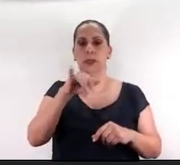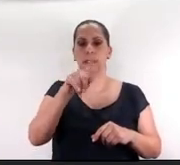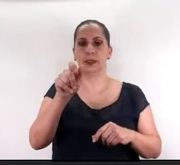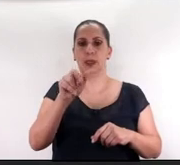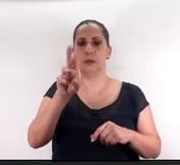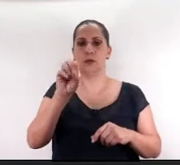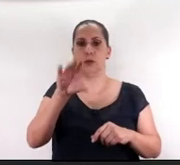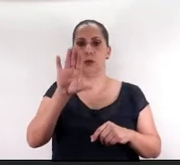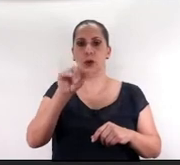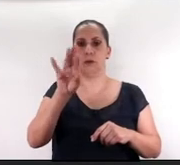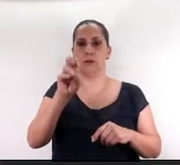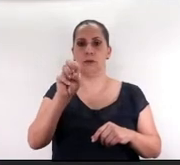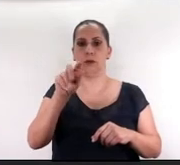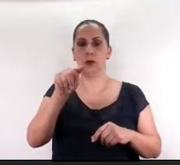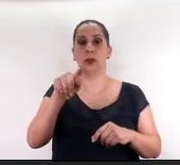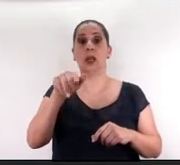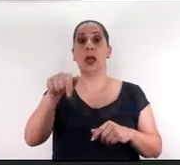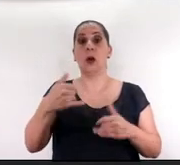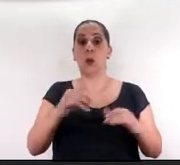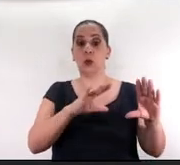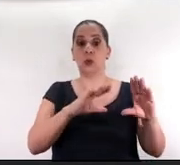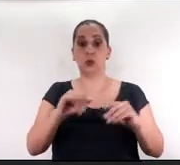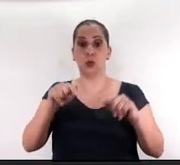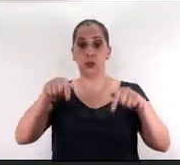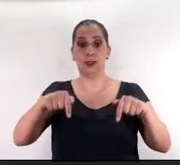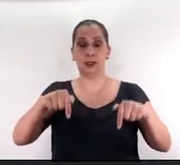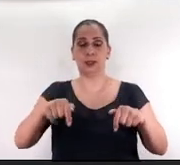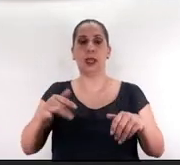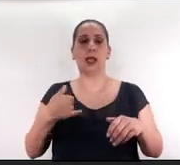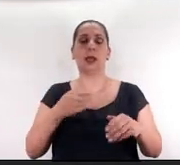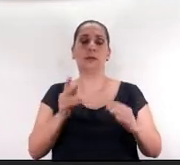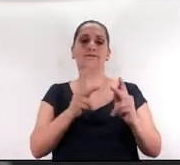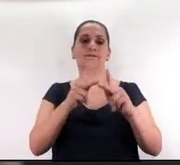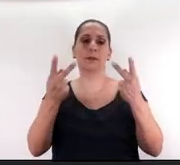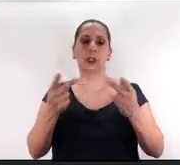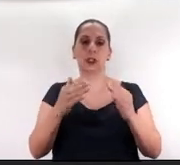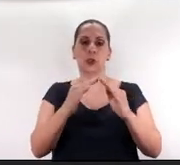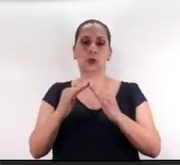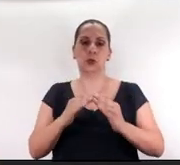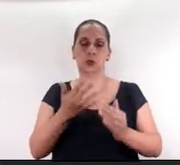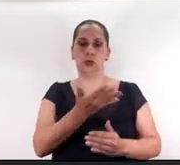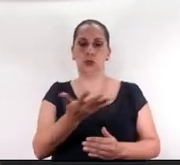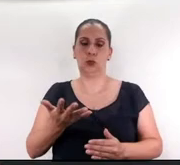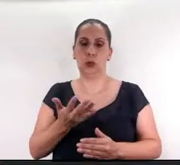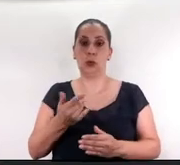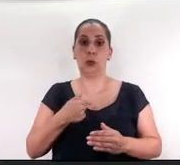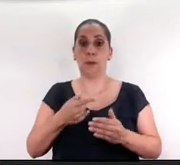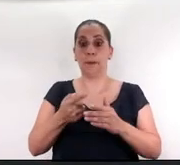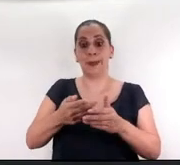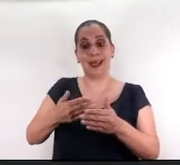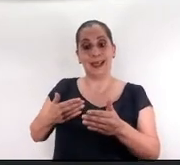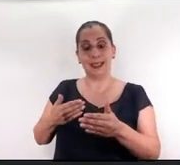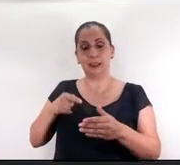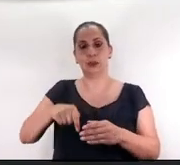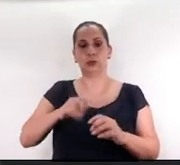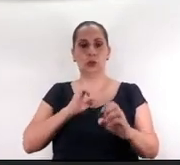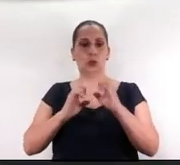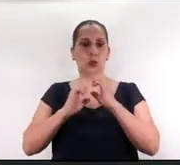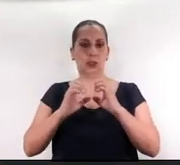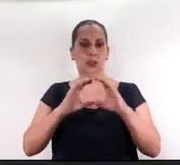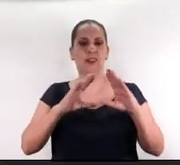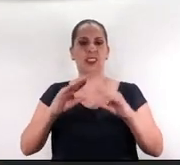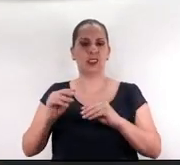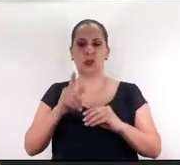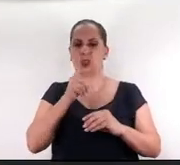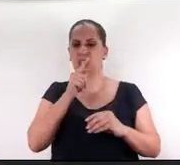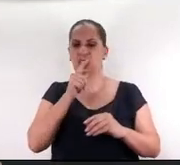aquí en el auditorio. Es candidato presidencial del partido Nuestro Pueblo. Pero antes de invitarlo al escenario, la entrevista de esta noche la